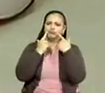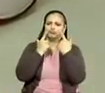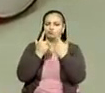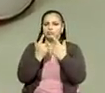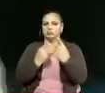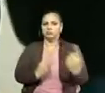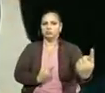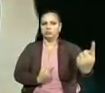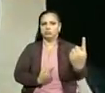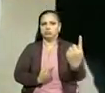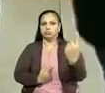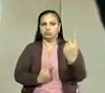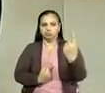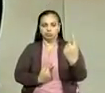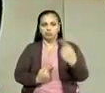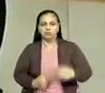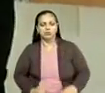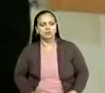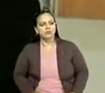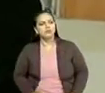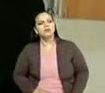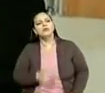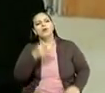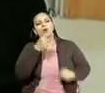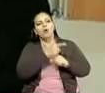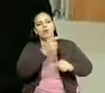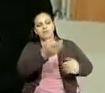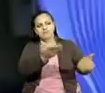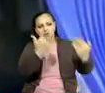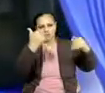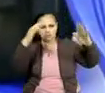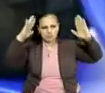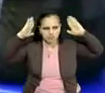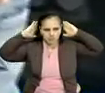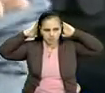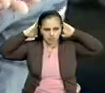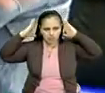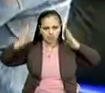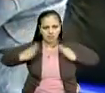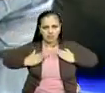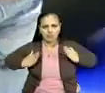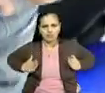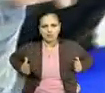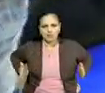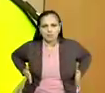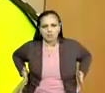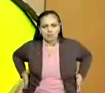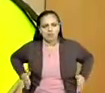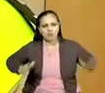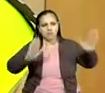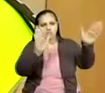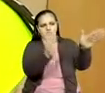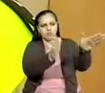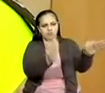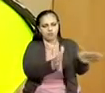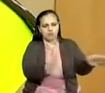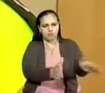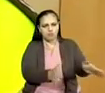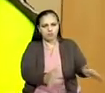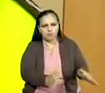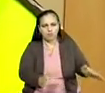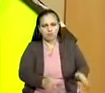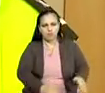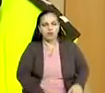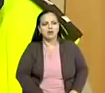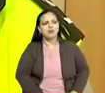los agentes constaten que este sujeto está involucrado en actividades ilícitas. De realizar un registro y al verificar los datos de